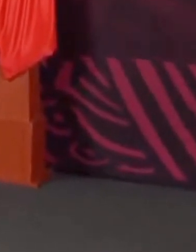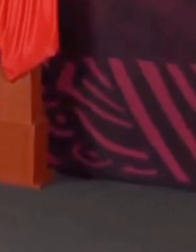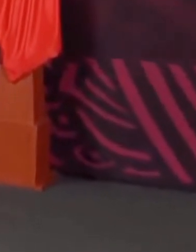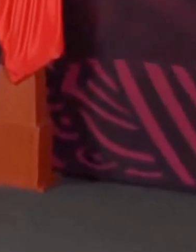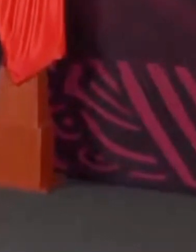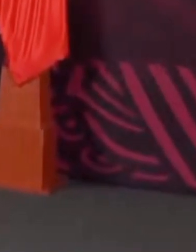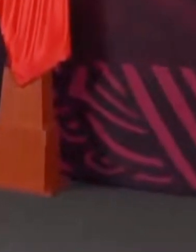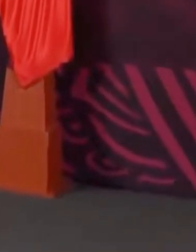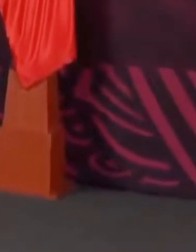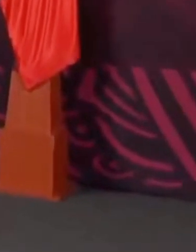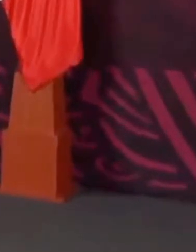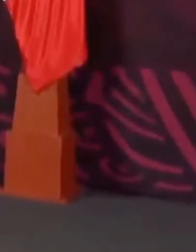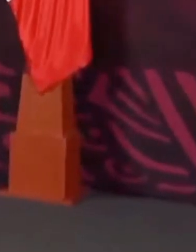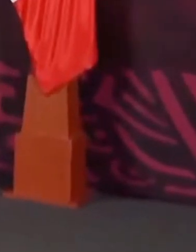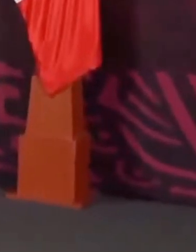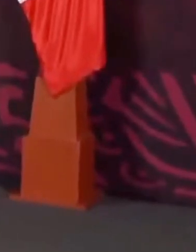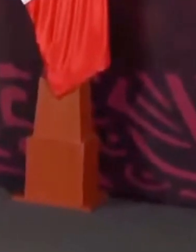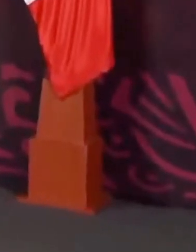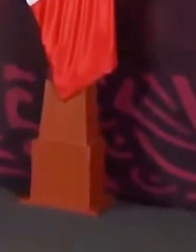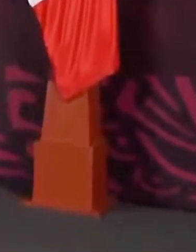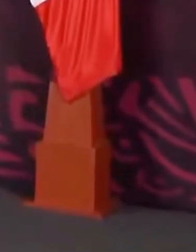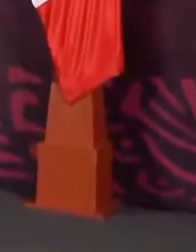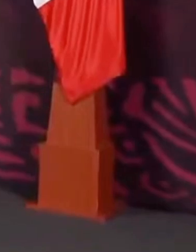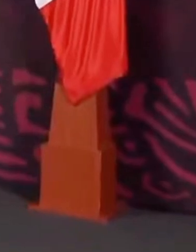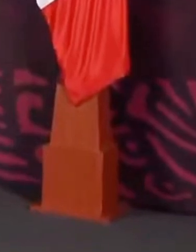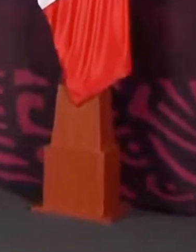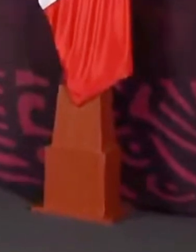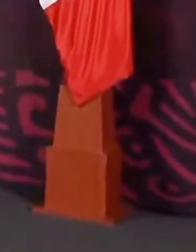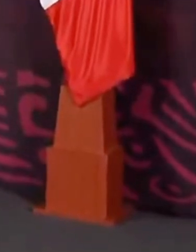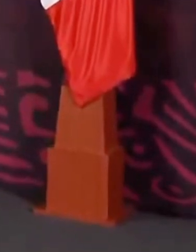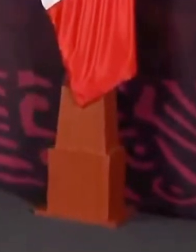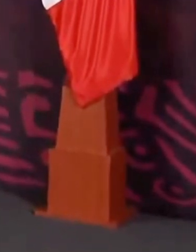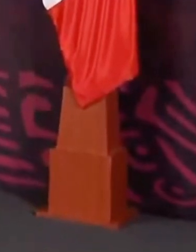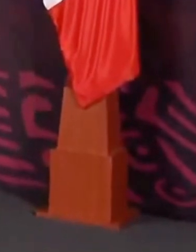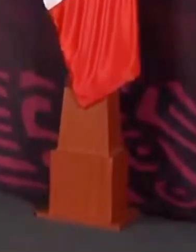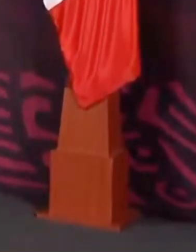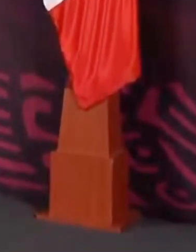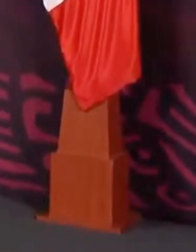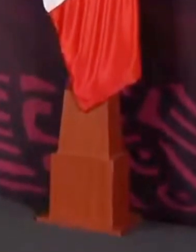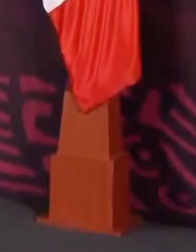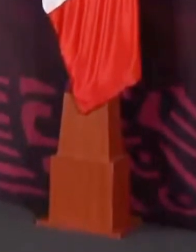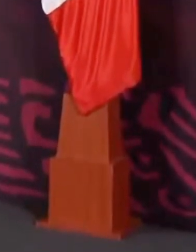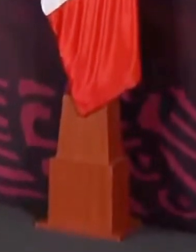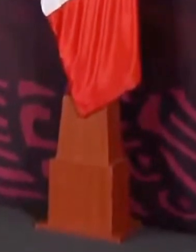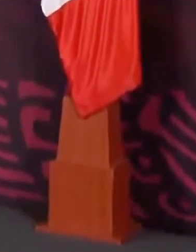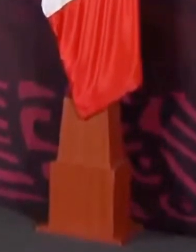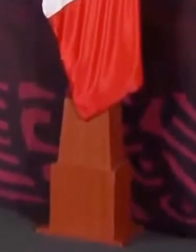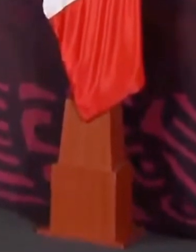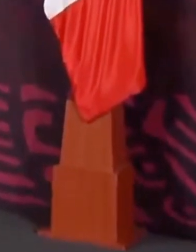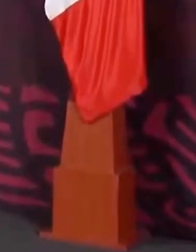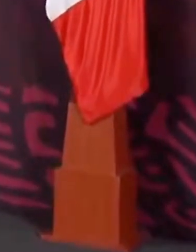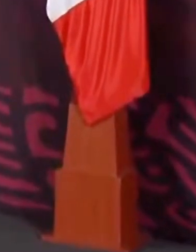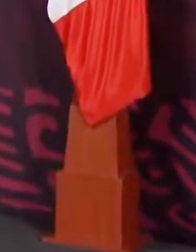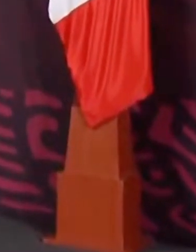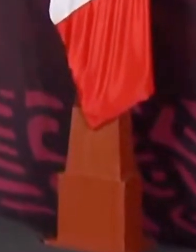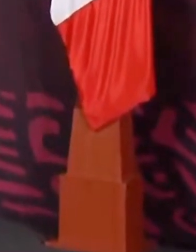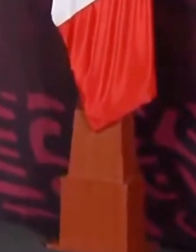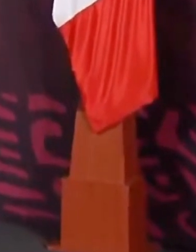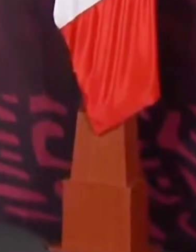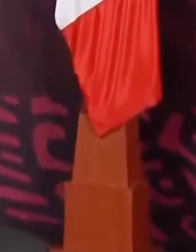tratamos el tema de salud y ahora vamos a exponer sobre eso